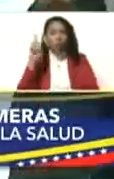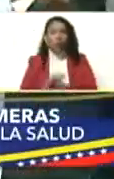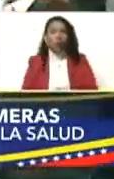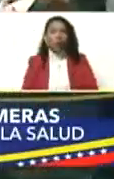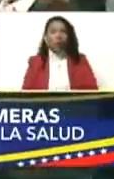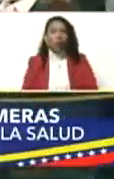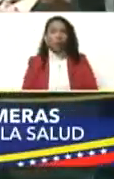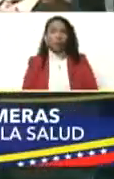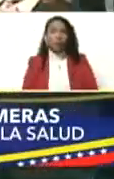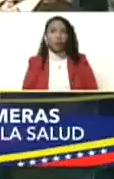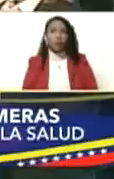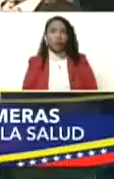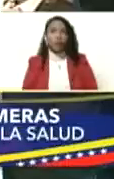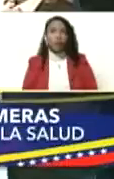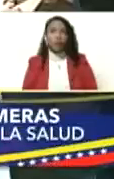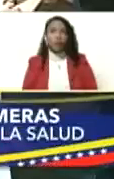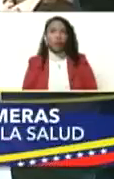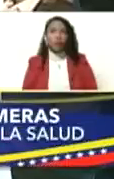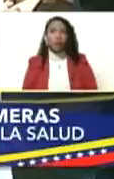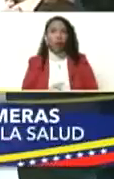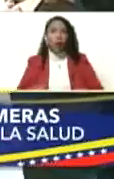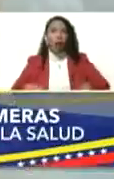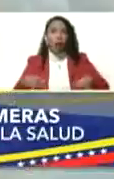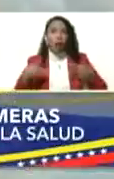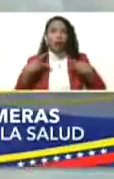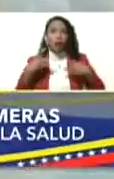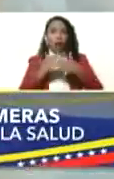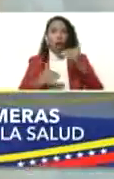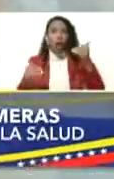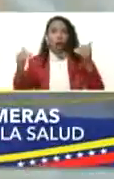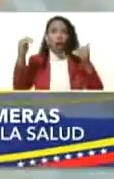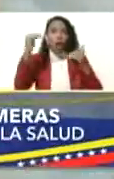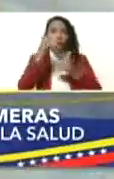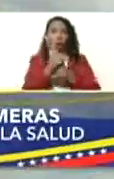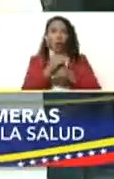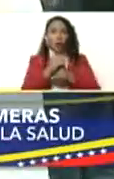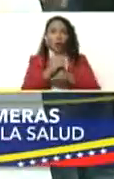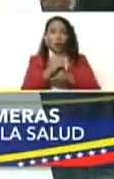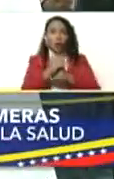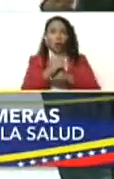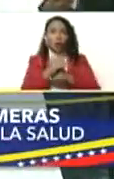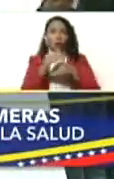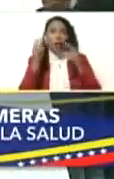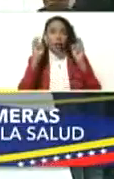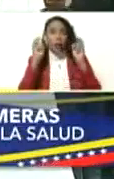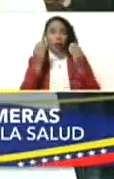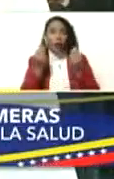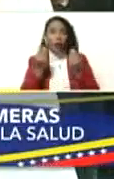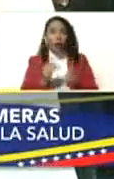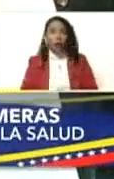impulsando el valor humano de la vida por encima del interés económico.